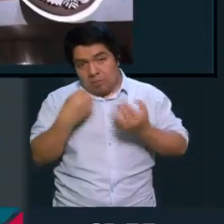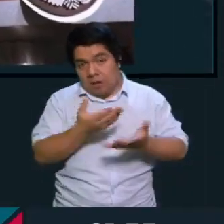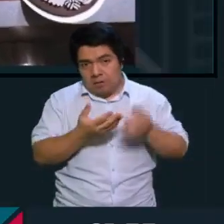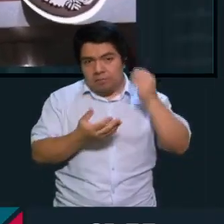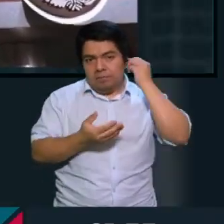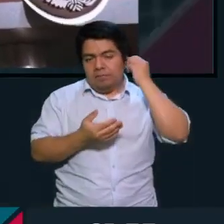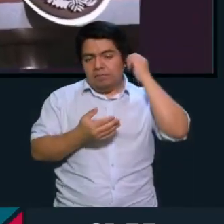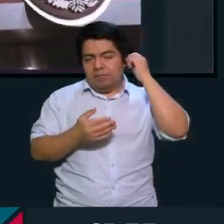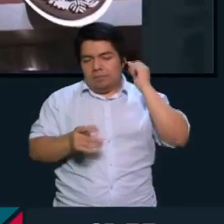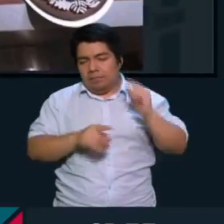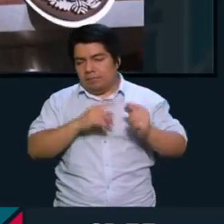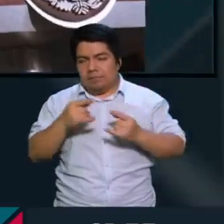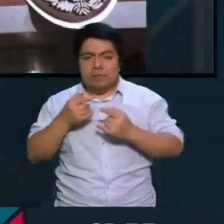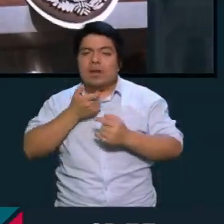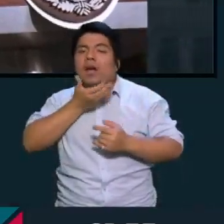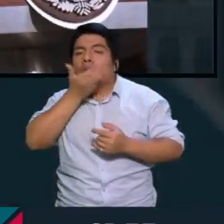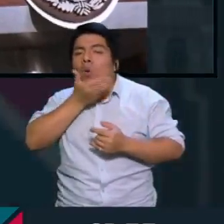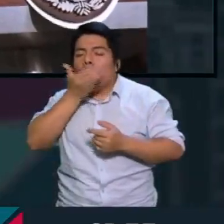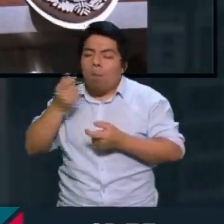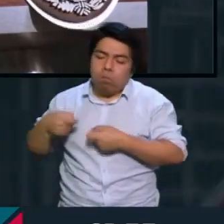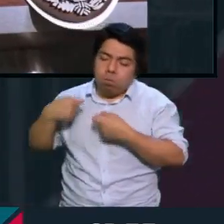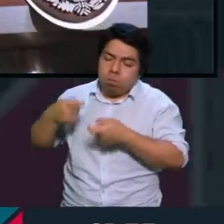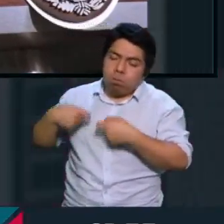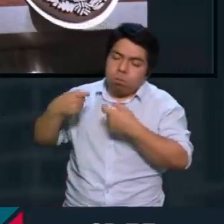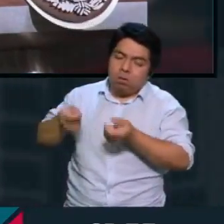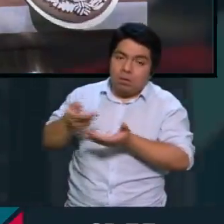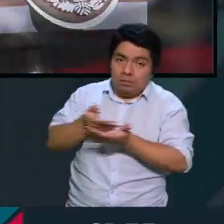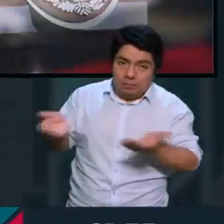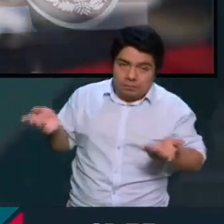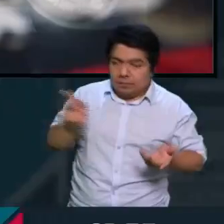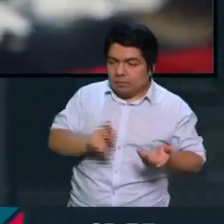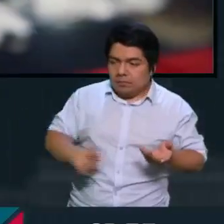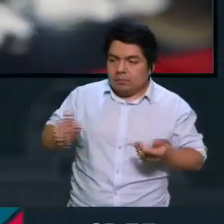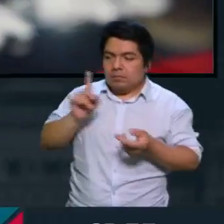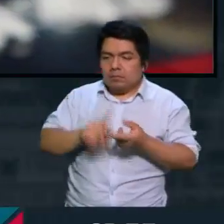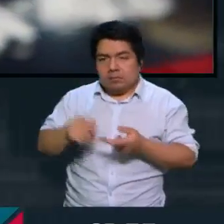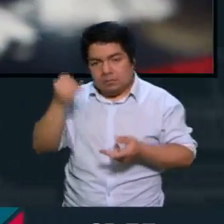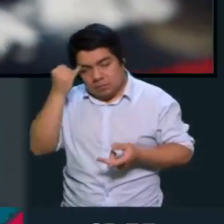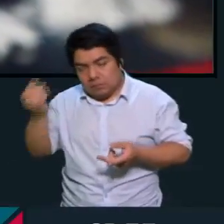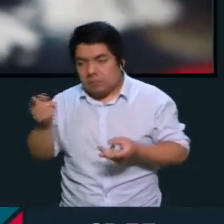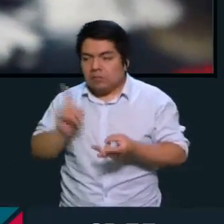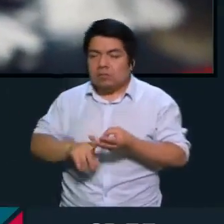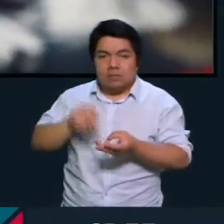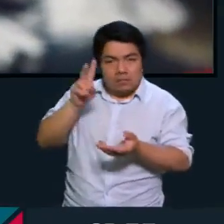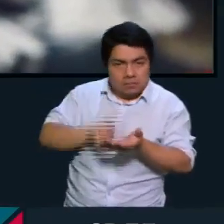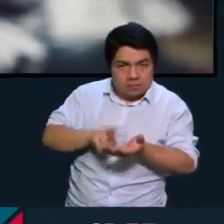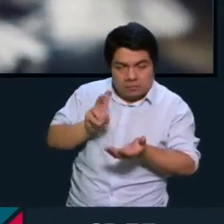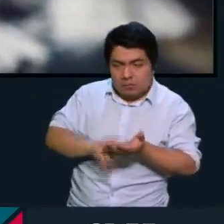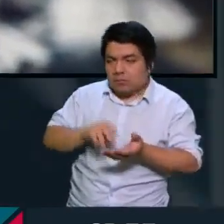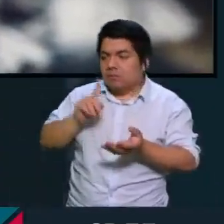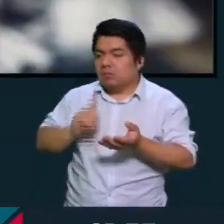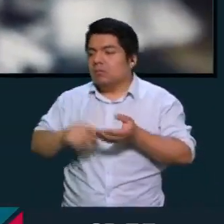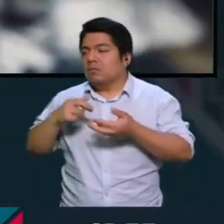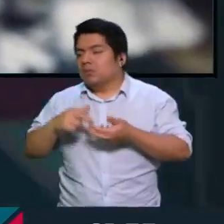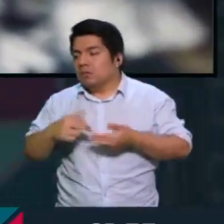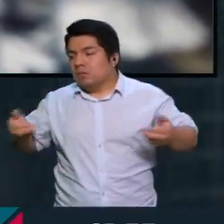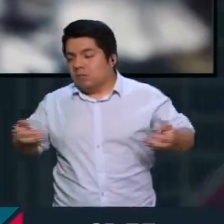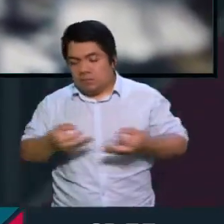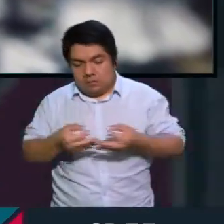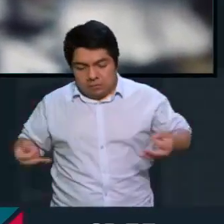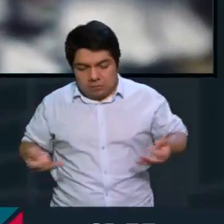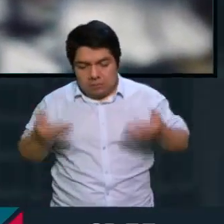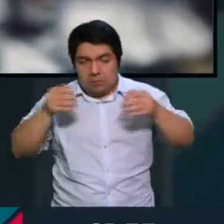la enorme tradición cultural de nuestro pueblo, sus principios, sus valores, su relación con la tierra,